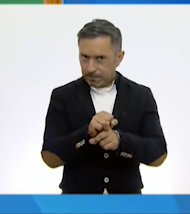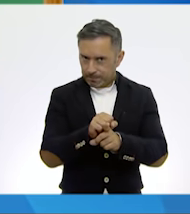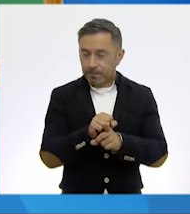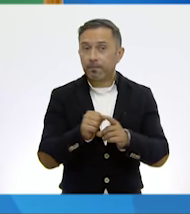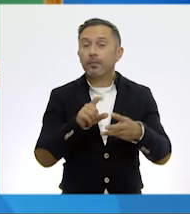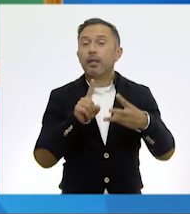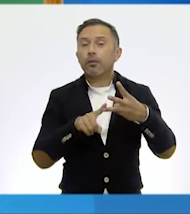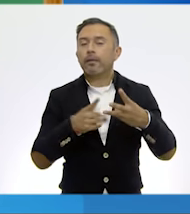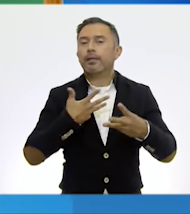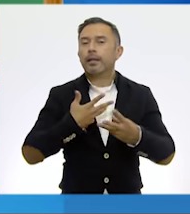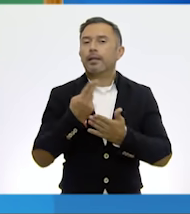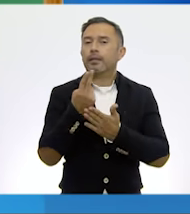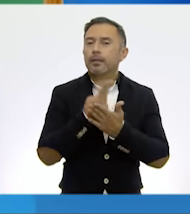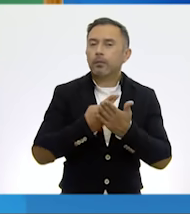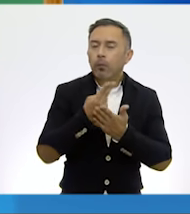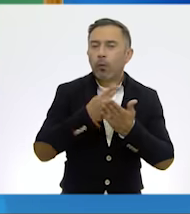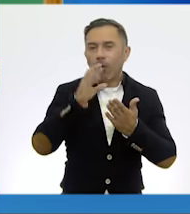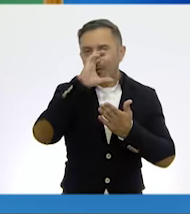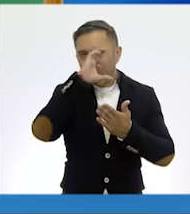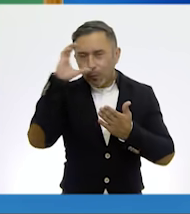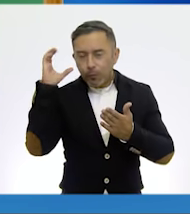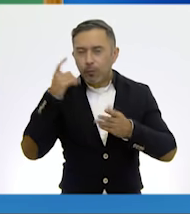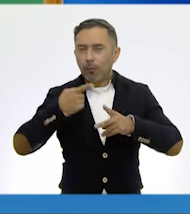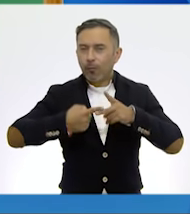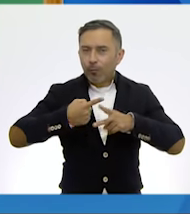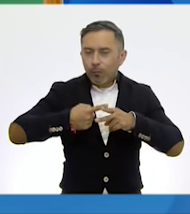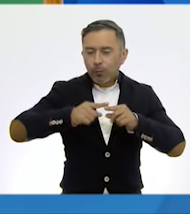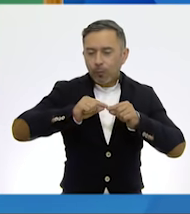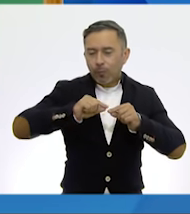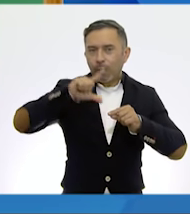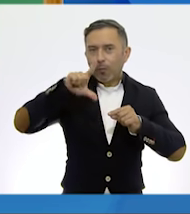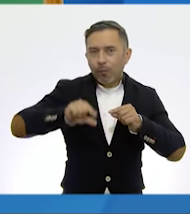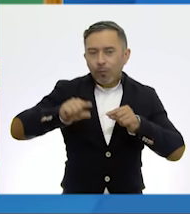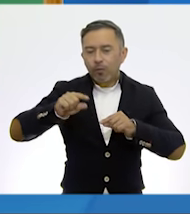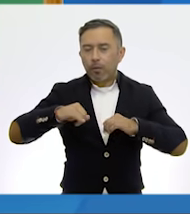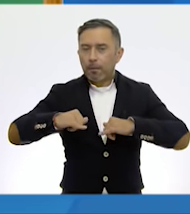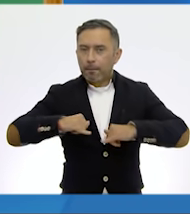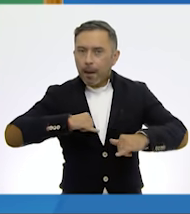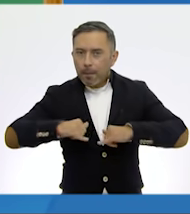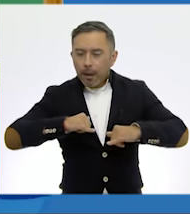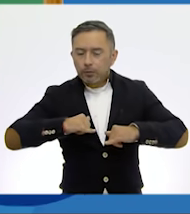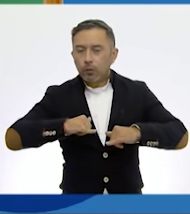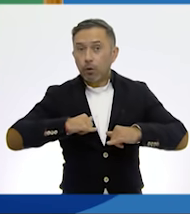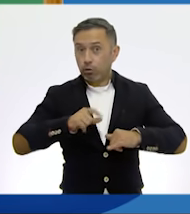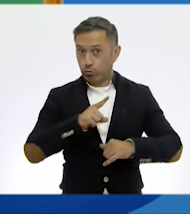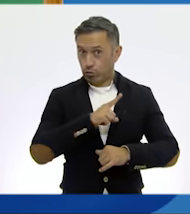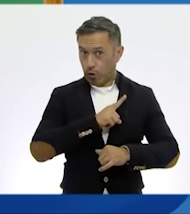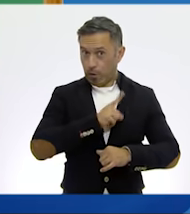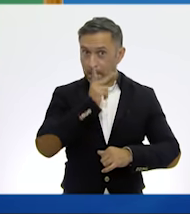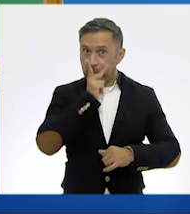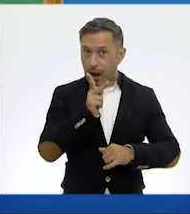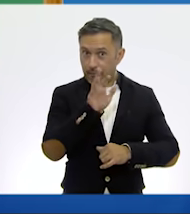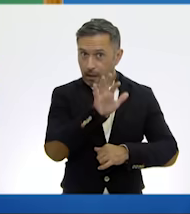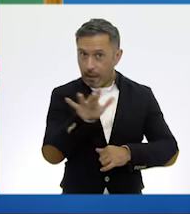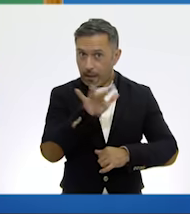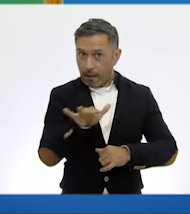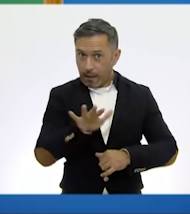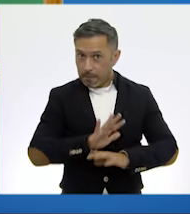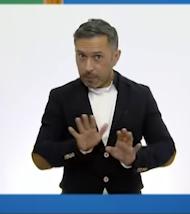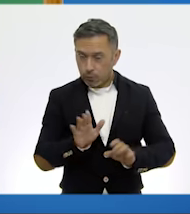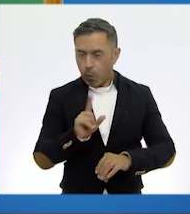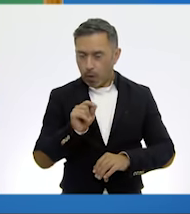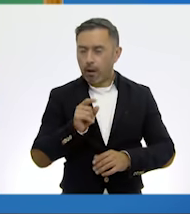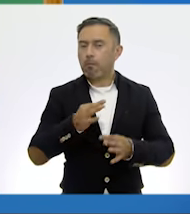dibujos, diagramas, tablas o mapas que ilustran el contenido del texto. No solo van a ir palabras. Es muy importante que tengan imágenes,